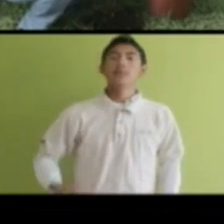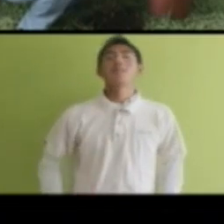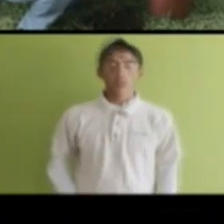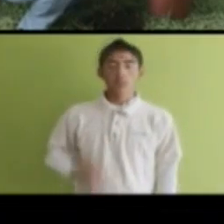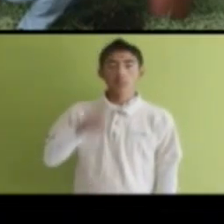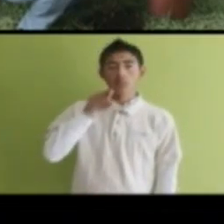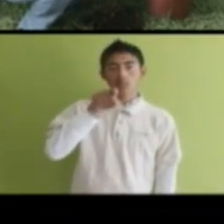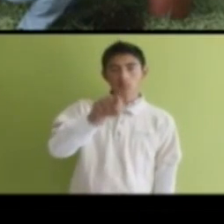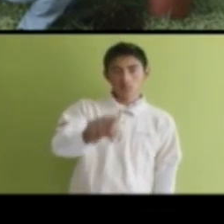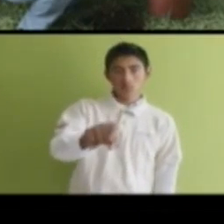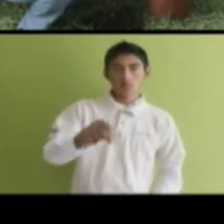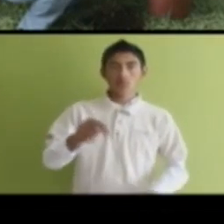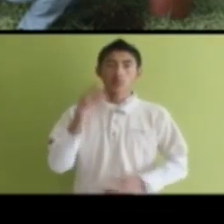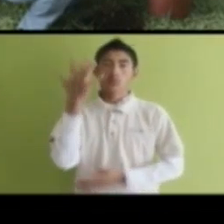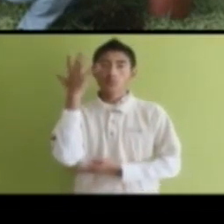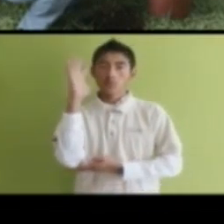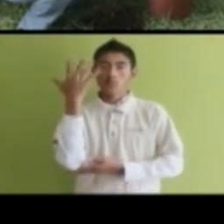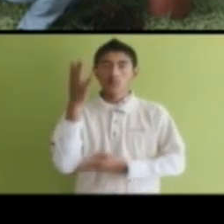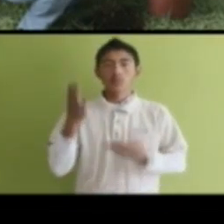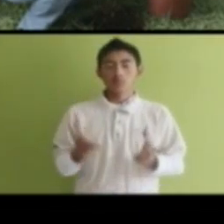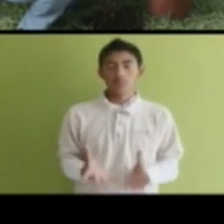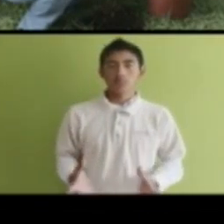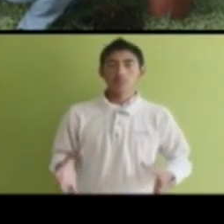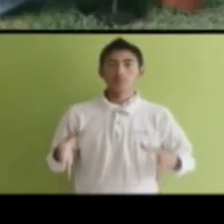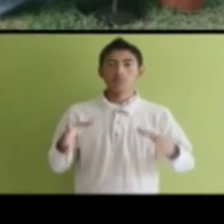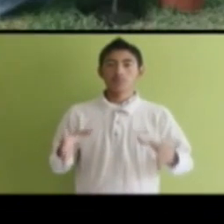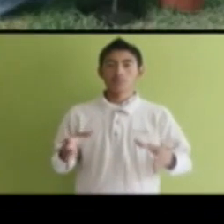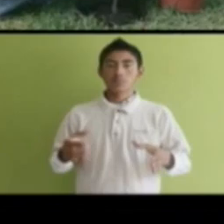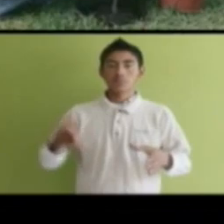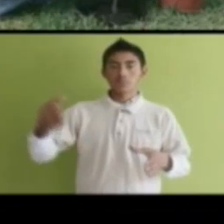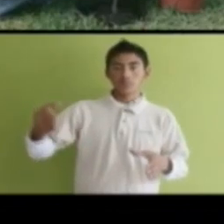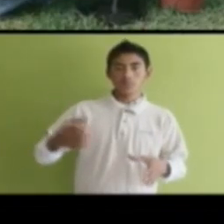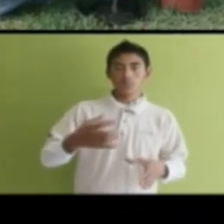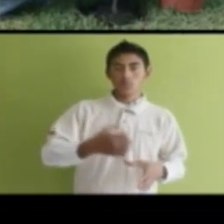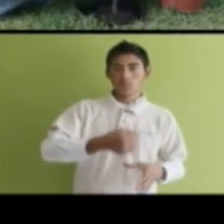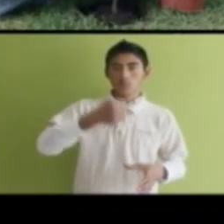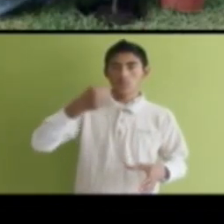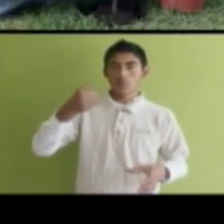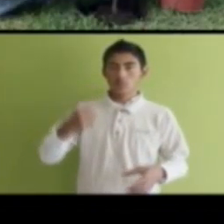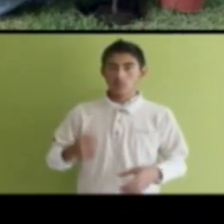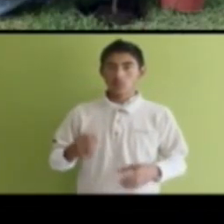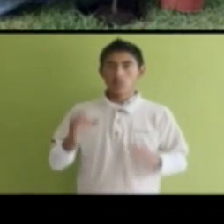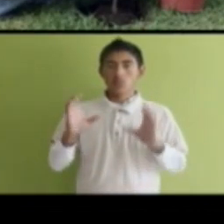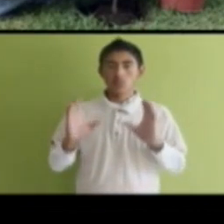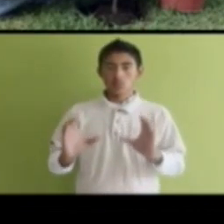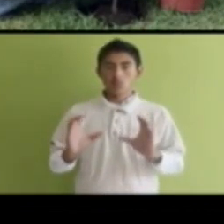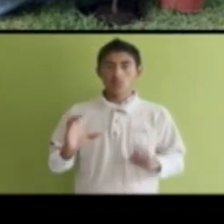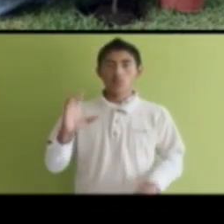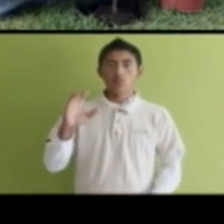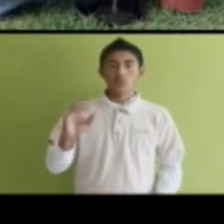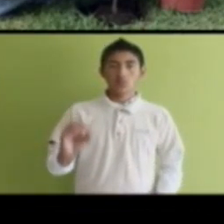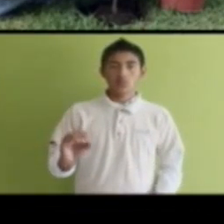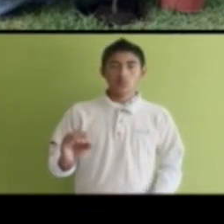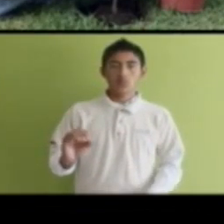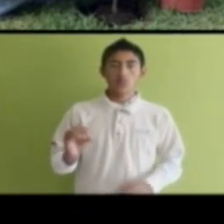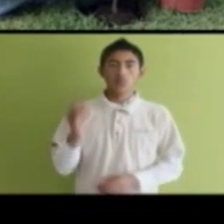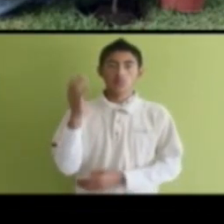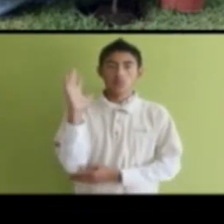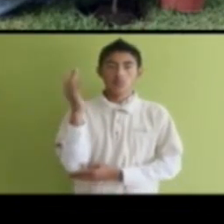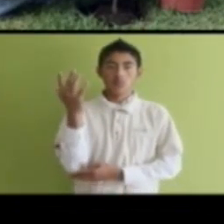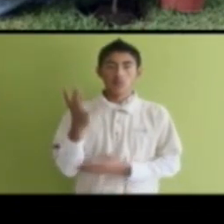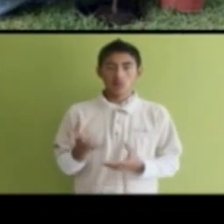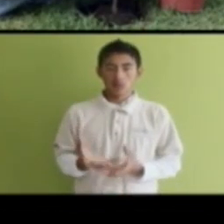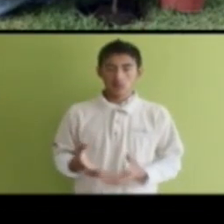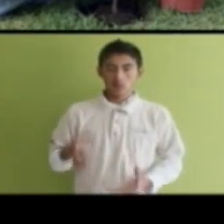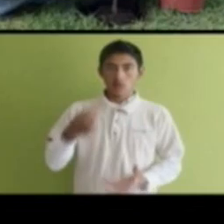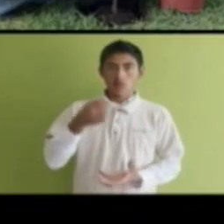las raíces. Y hazlo cerca de donde está el hoyo que hiciste. Introduce tierra de composta para que tu árbol tenga los nutrientes